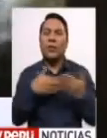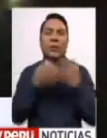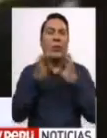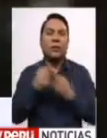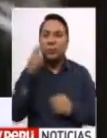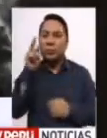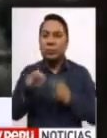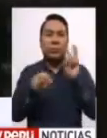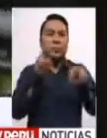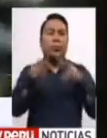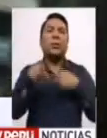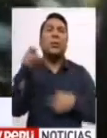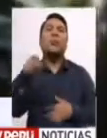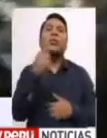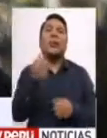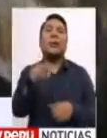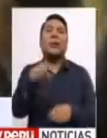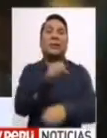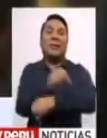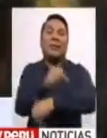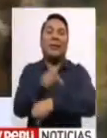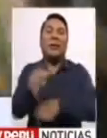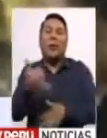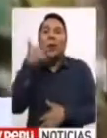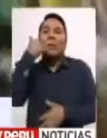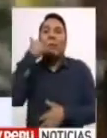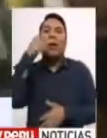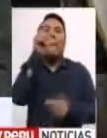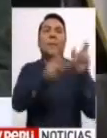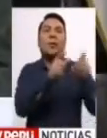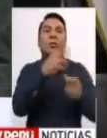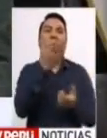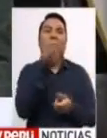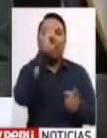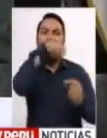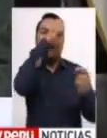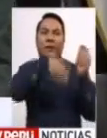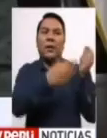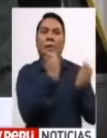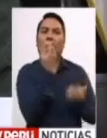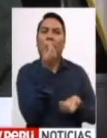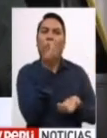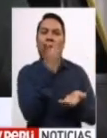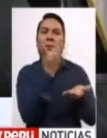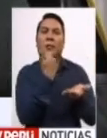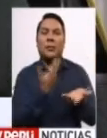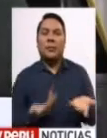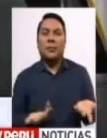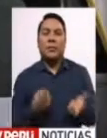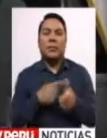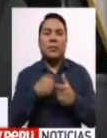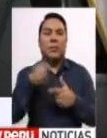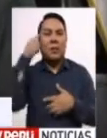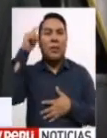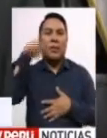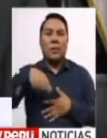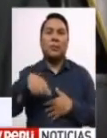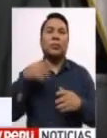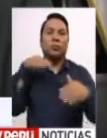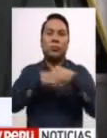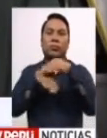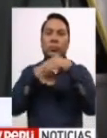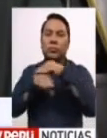que las llamadas extorsivas salían del recinto penitenciario. En este caso vemos que también guarda relación